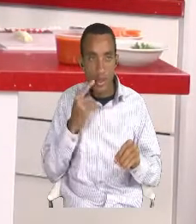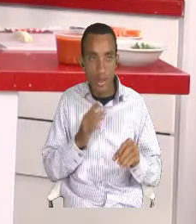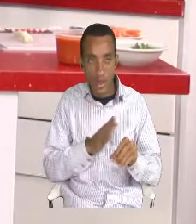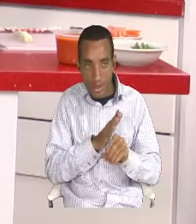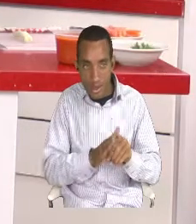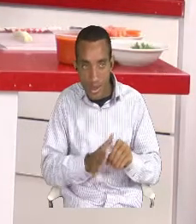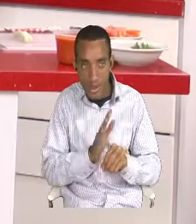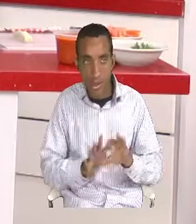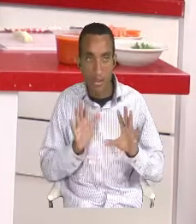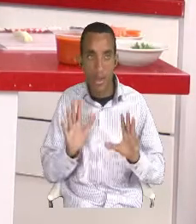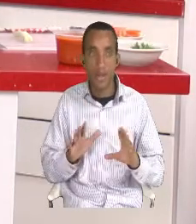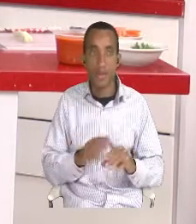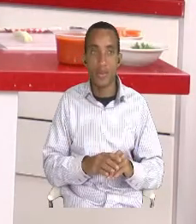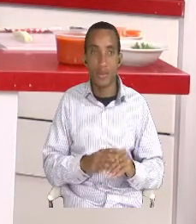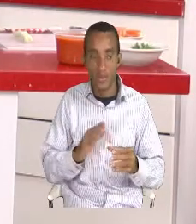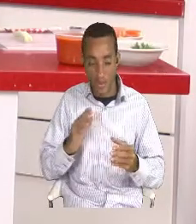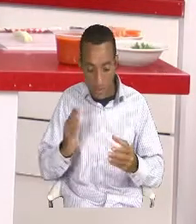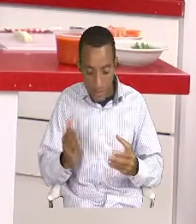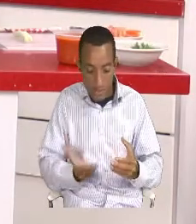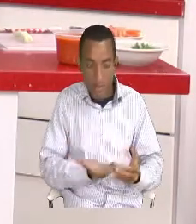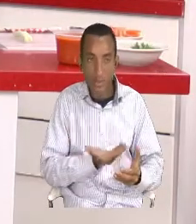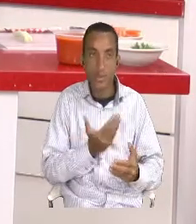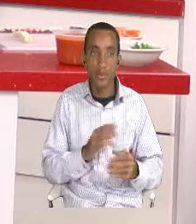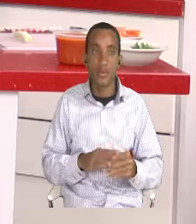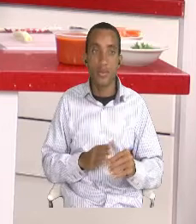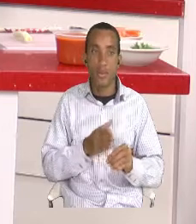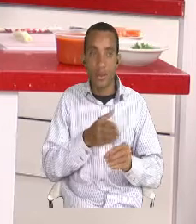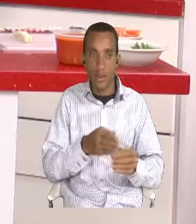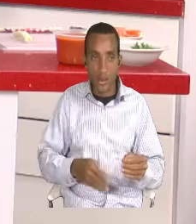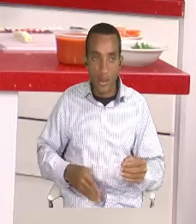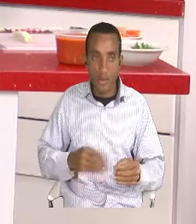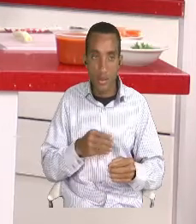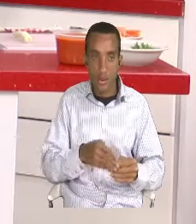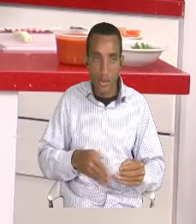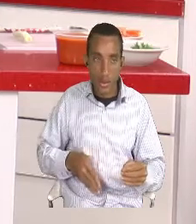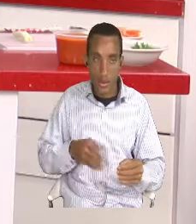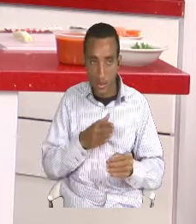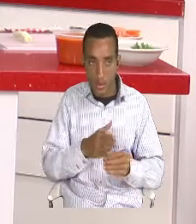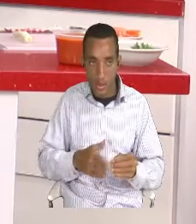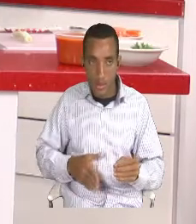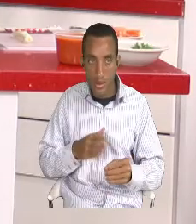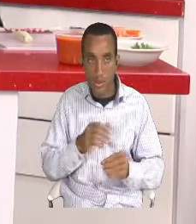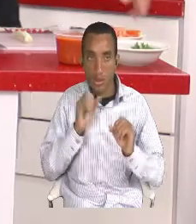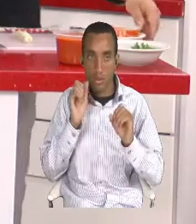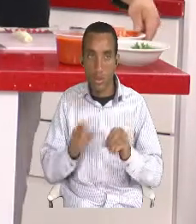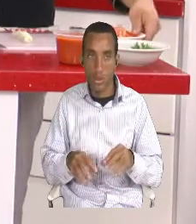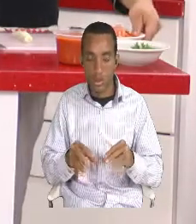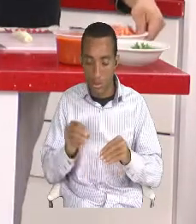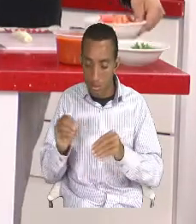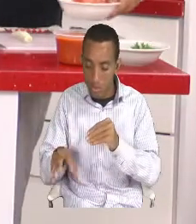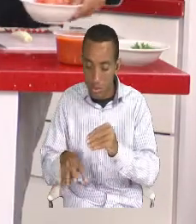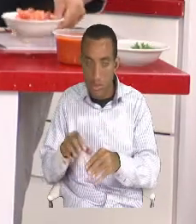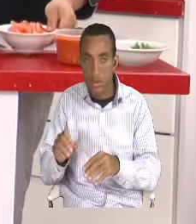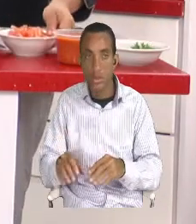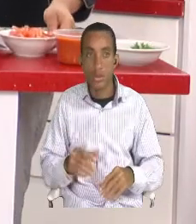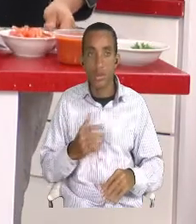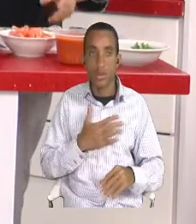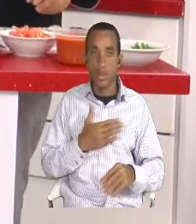caramba. Entonces los cortamos en tiritas, así. Ok. Eso. Los puedes adicionar ahí, yo acá ya tengo los